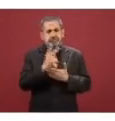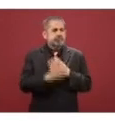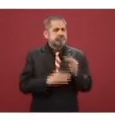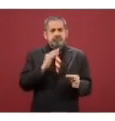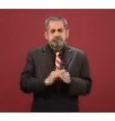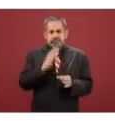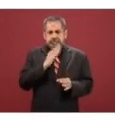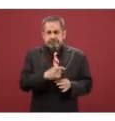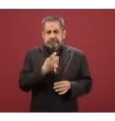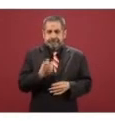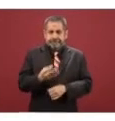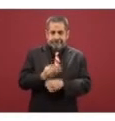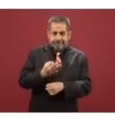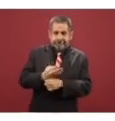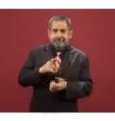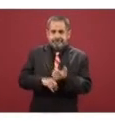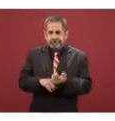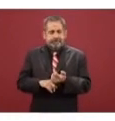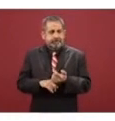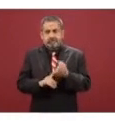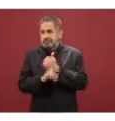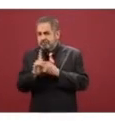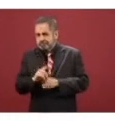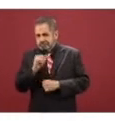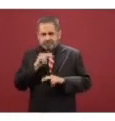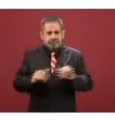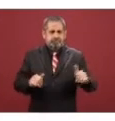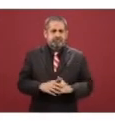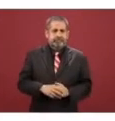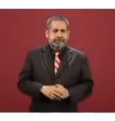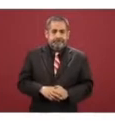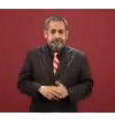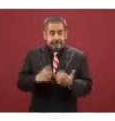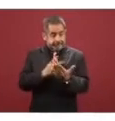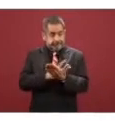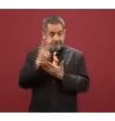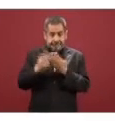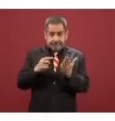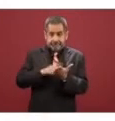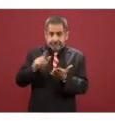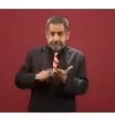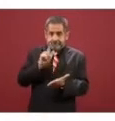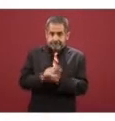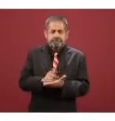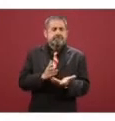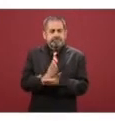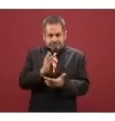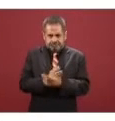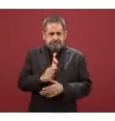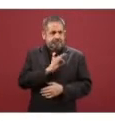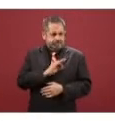obra y hasta estos momentos sin contratiempos. El proyecto, conforme lo marca la ley, es viable